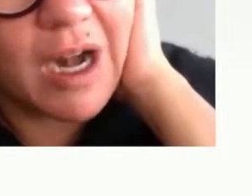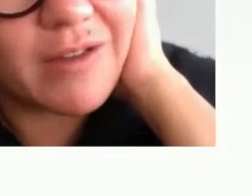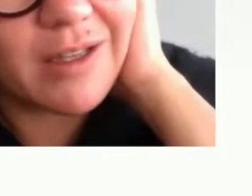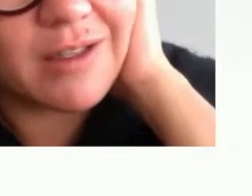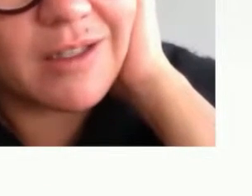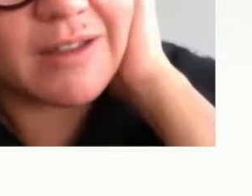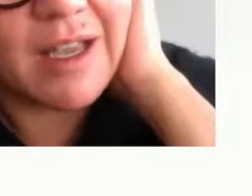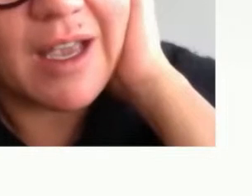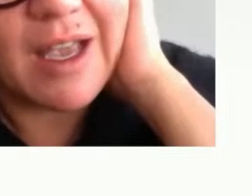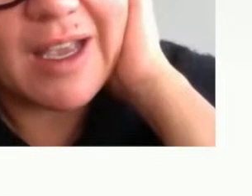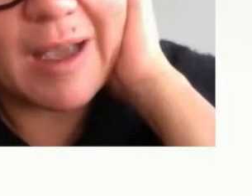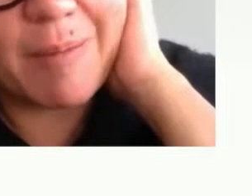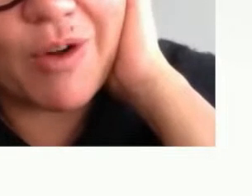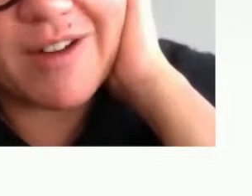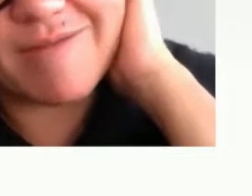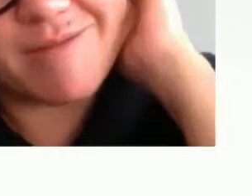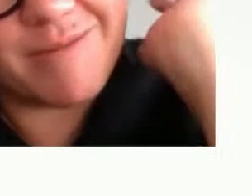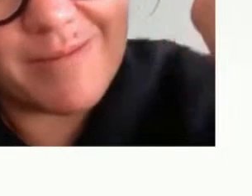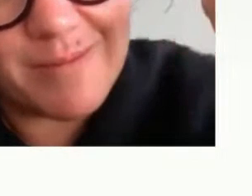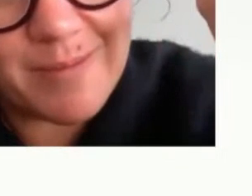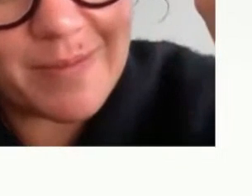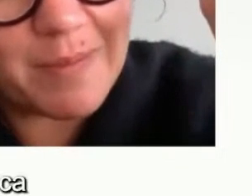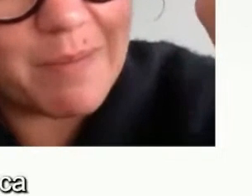expresiones culturales y artísticas que por